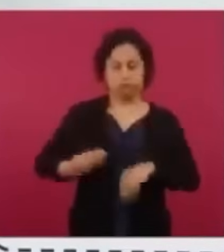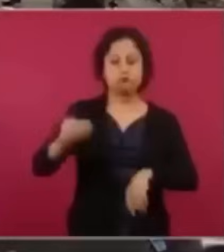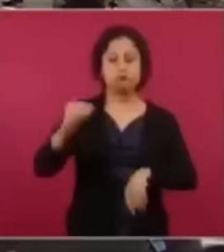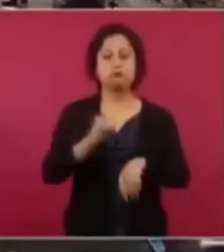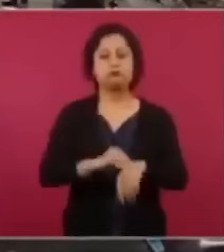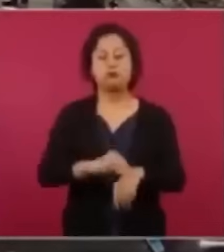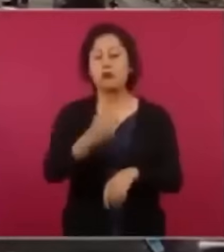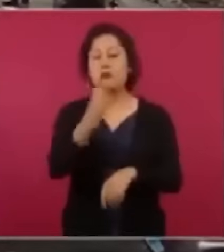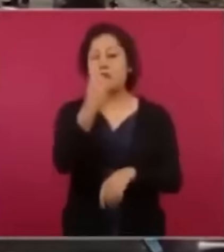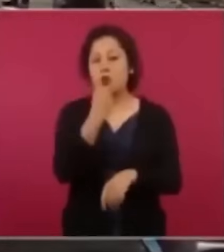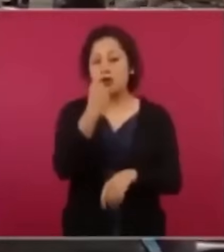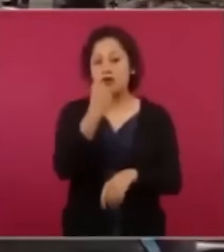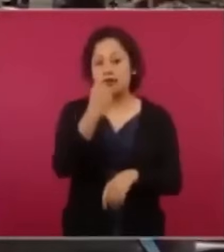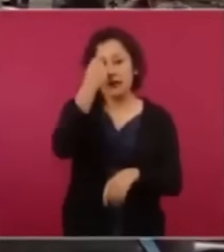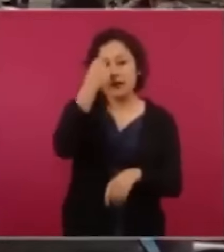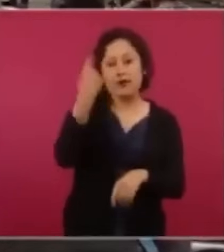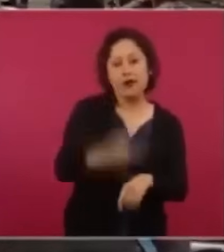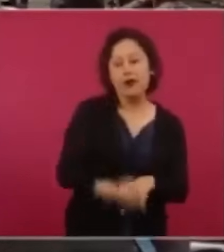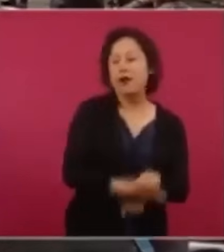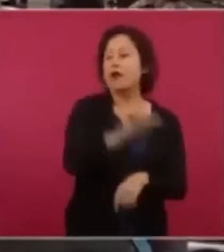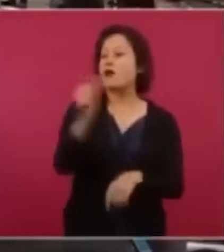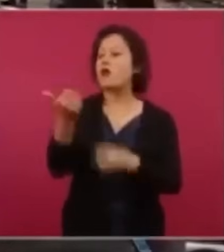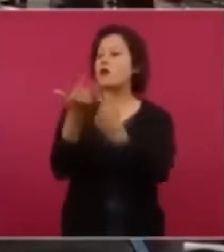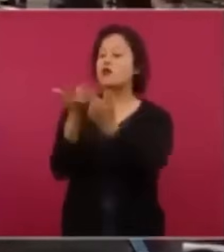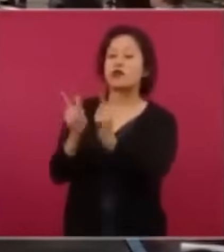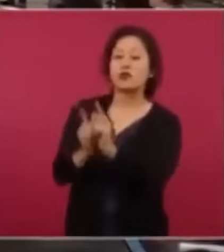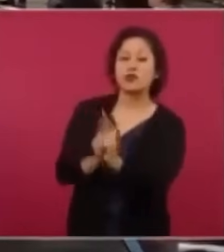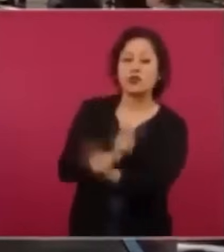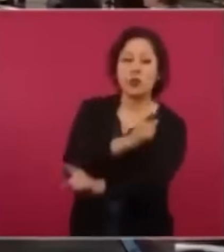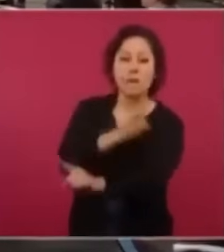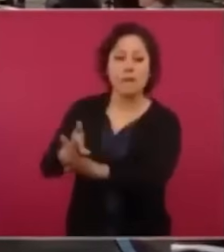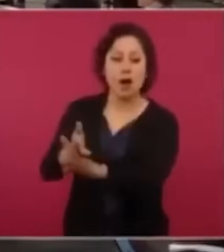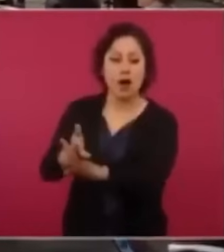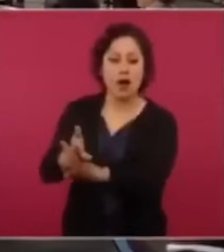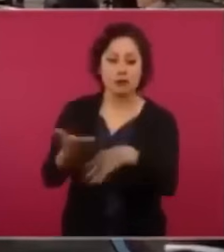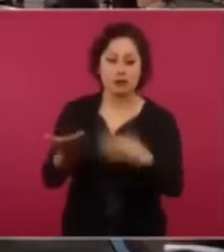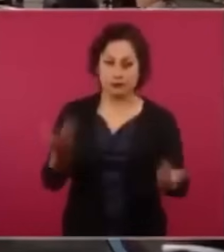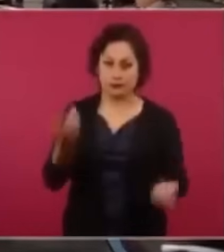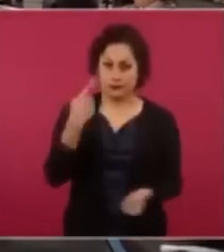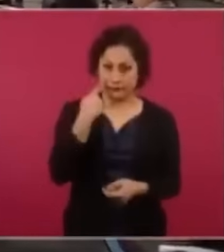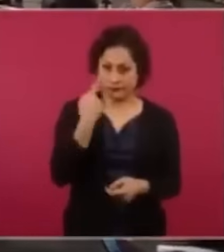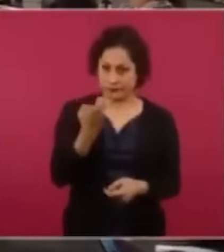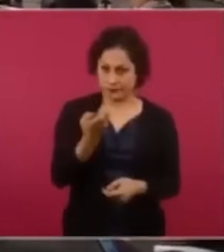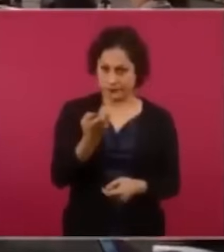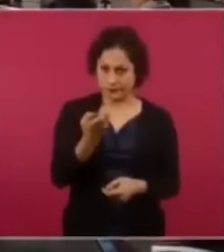atacar a otros. Y aquí está, más muertos